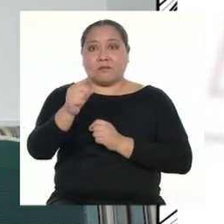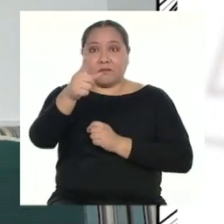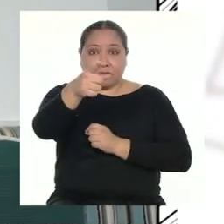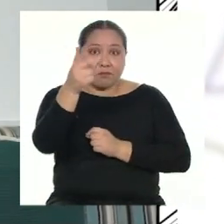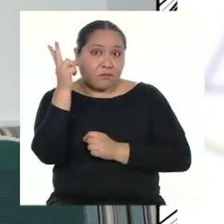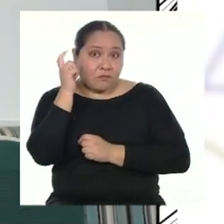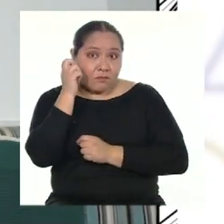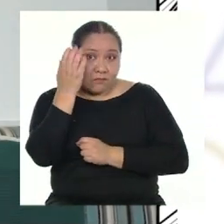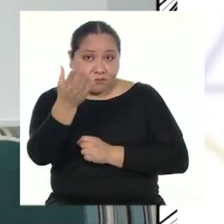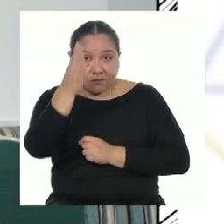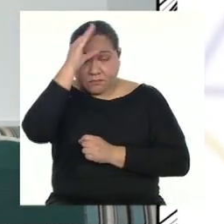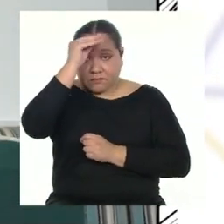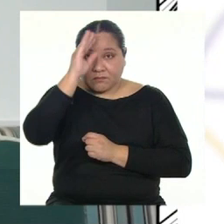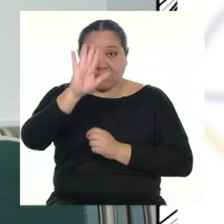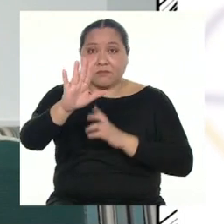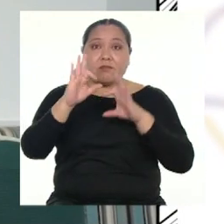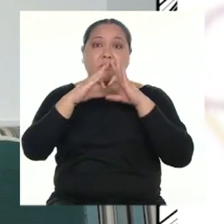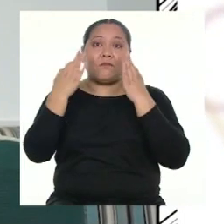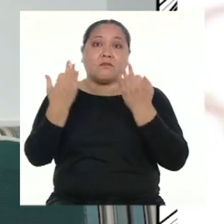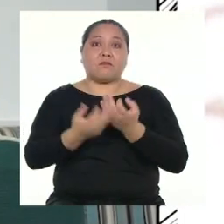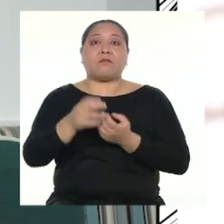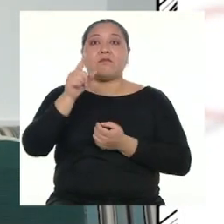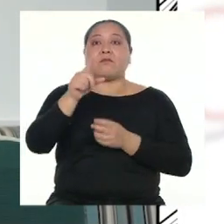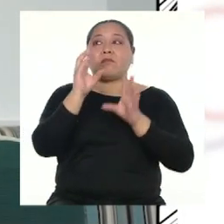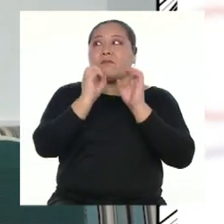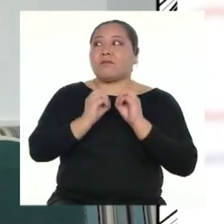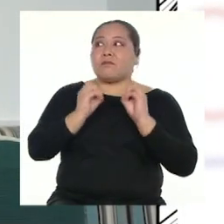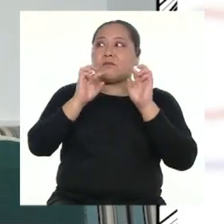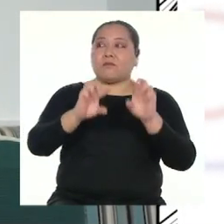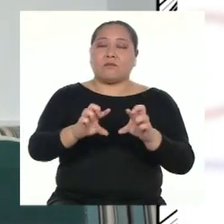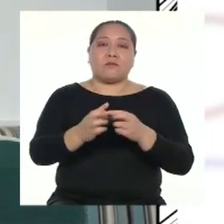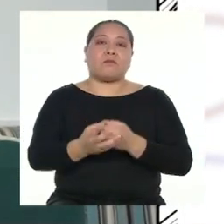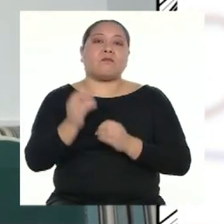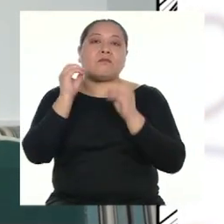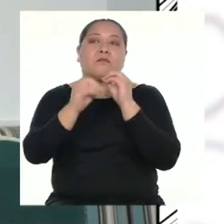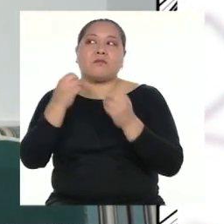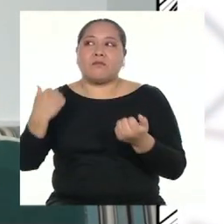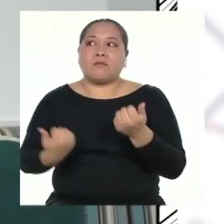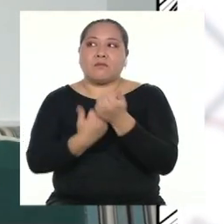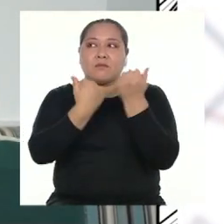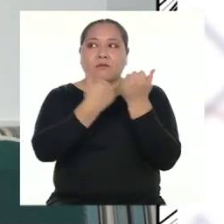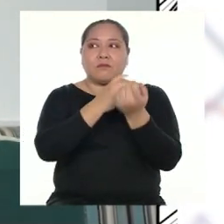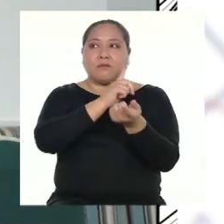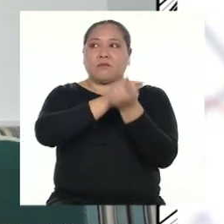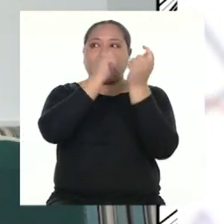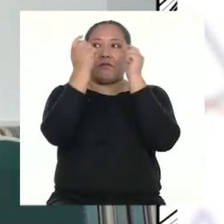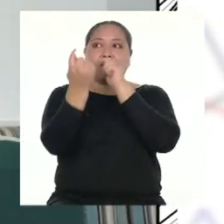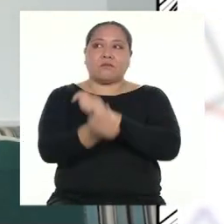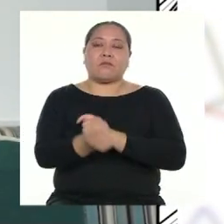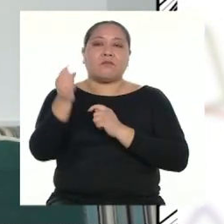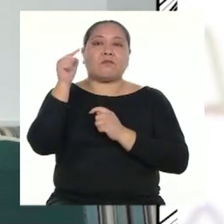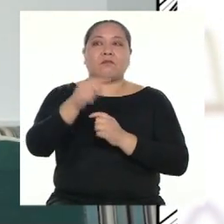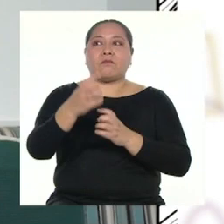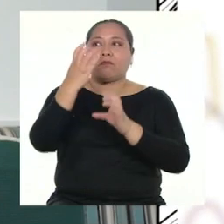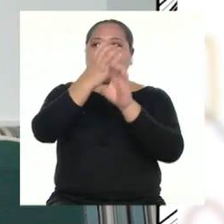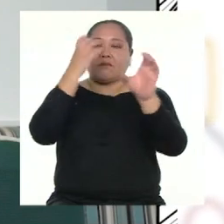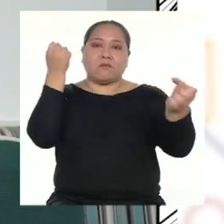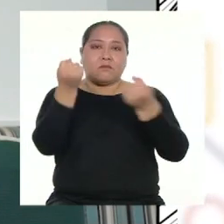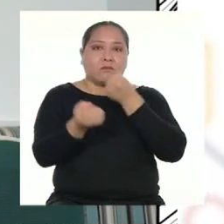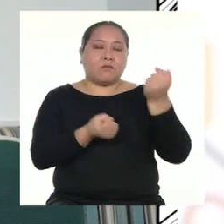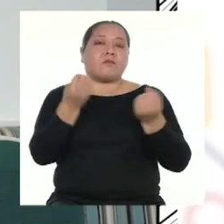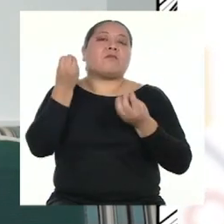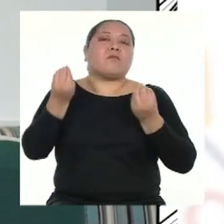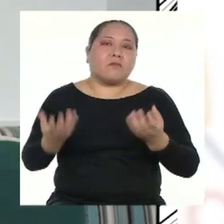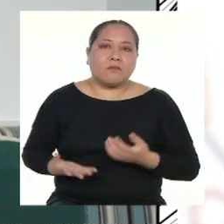escuchando, niño o niña, y tu familia, tienen una gran oportunidad de poder contribuir a transformar nuestras ciudades y nuestro transporte. ¿Cómo?